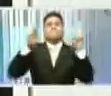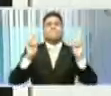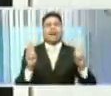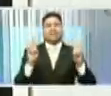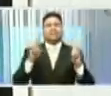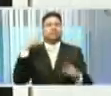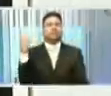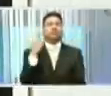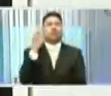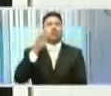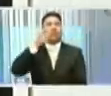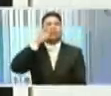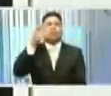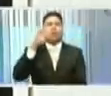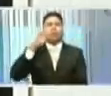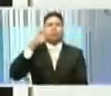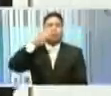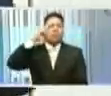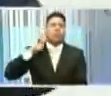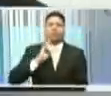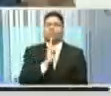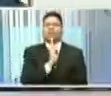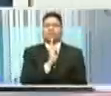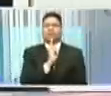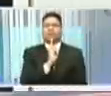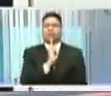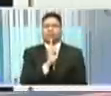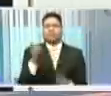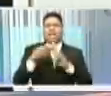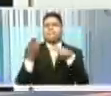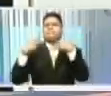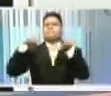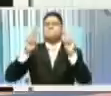Solo el pueblo bolivariano es garantía de paz.